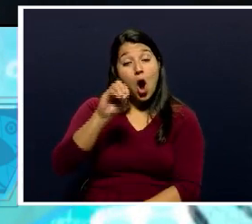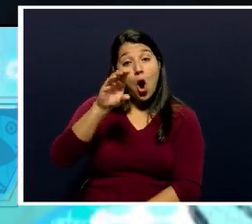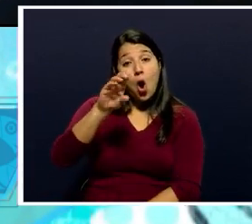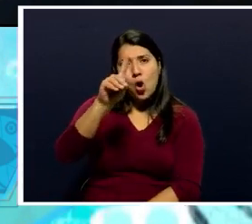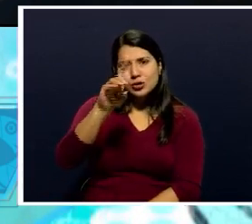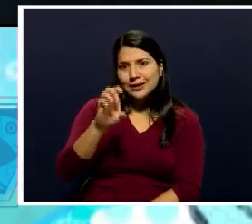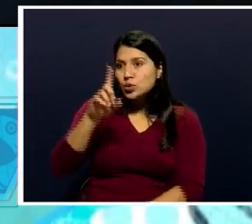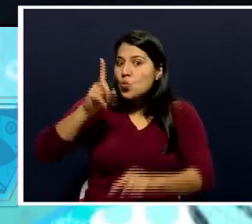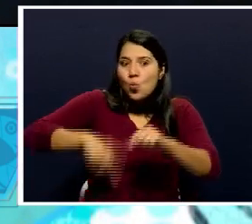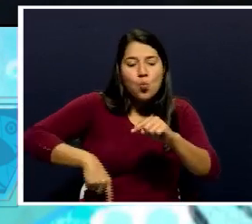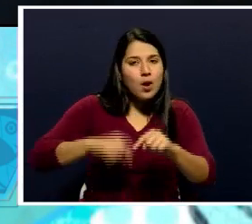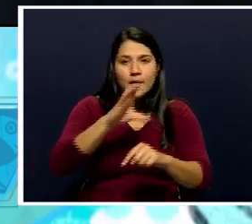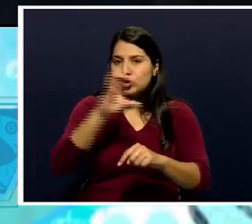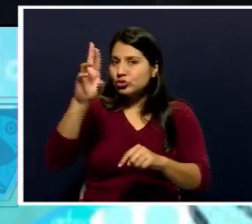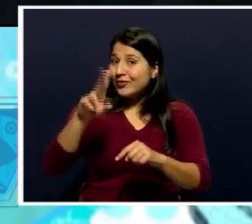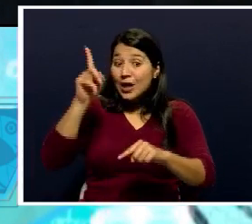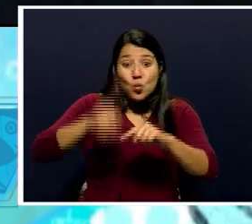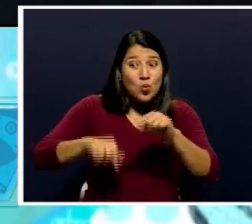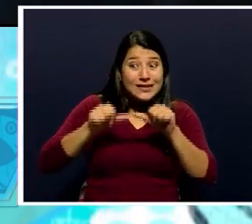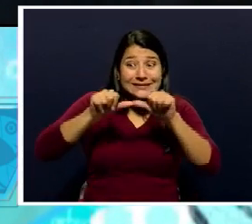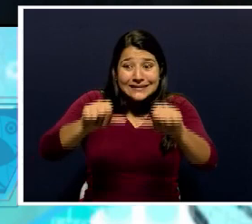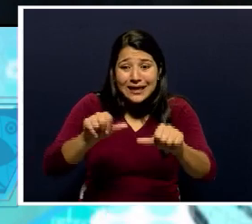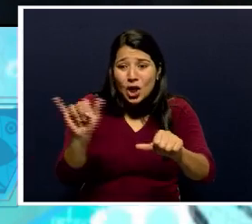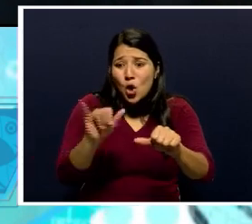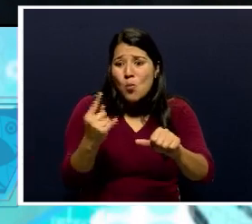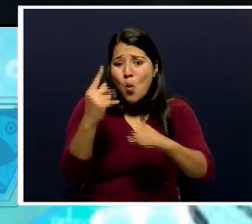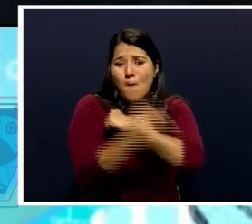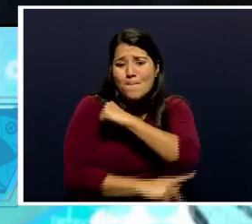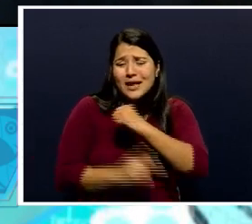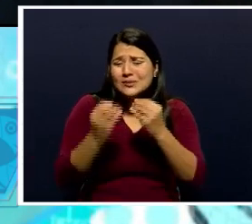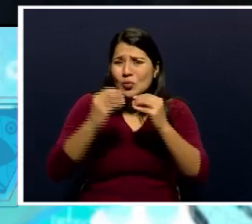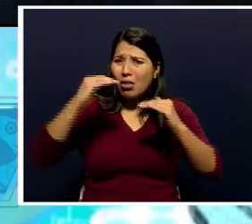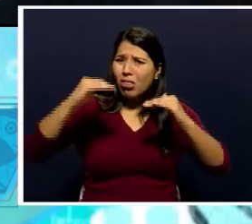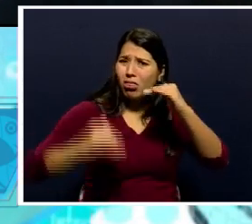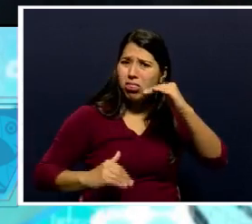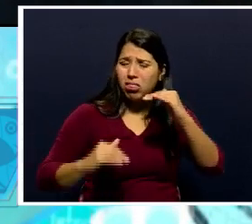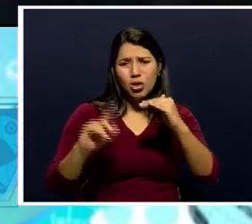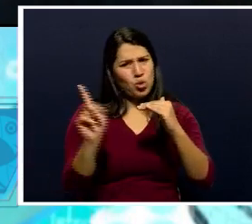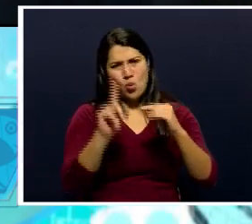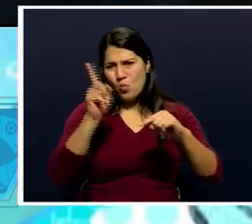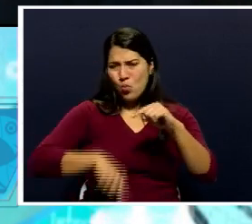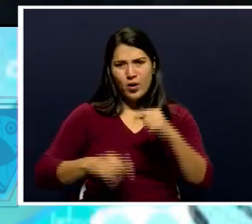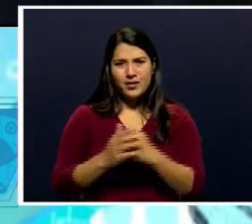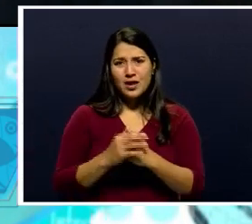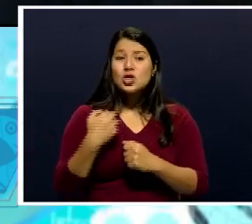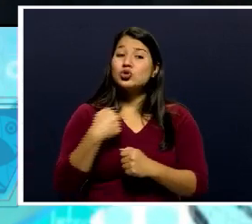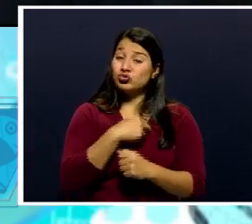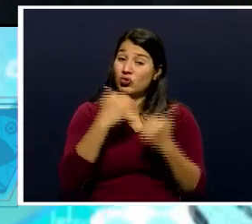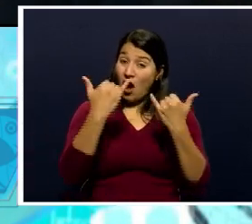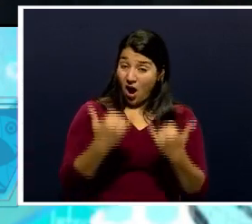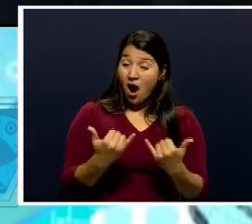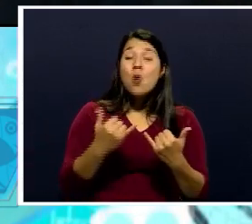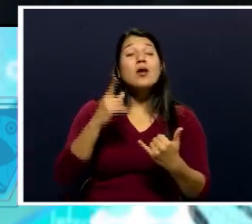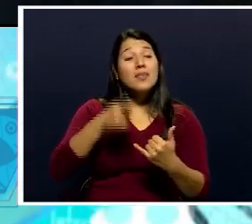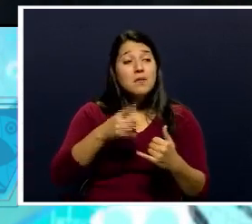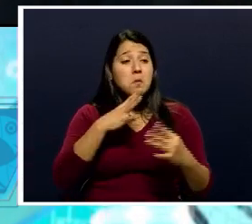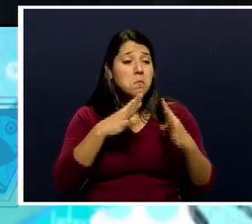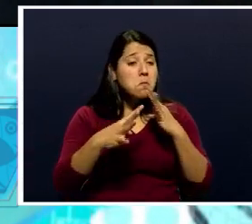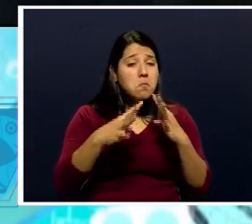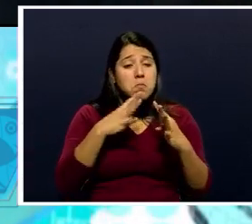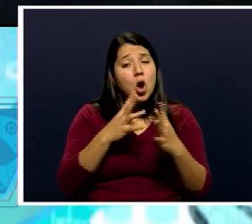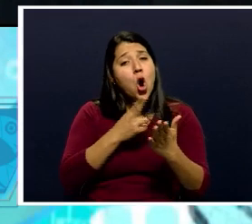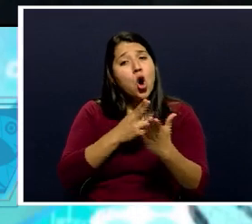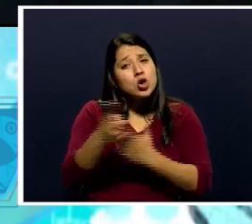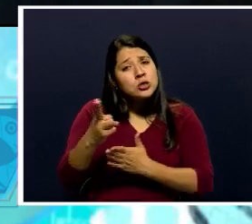más desiguales de la OCDE. Y ahí estamos, ¿verdad? Yo creo que hay que hacer en este momento de verdad una conversación muy honesta, muy